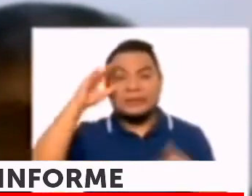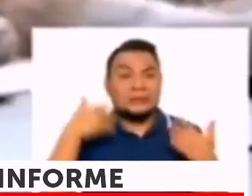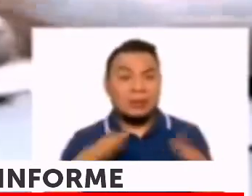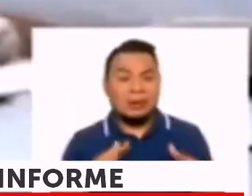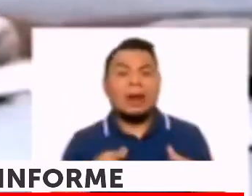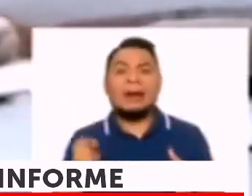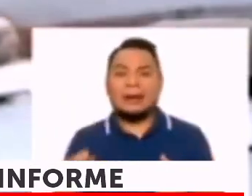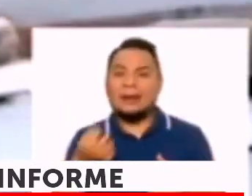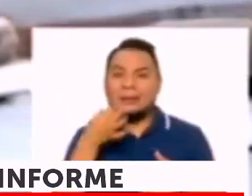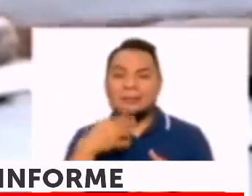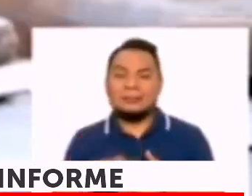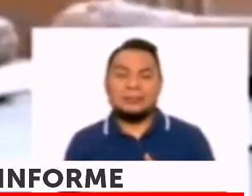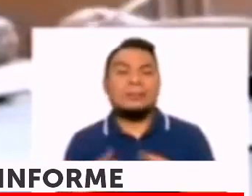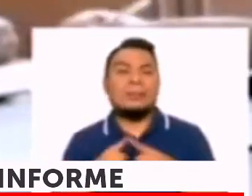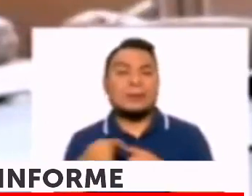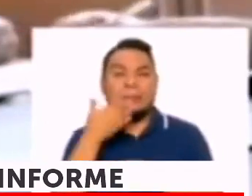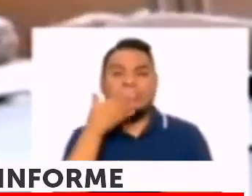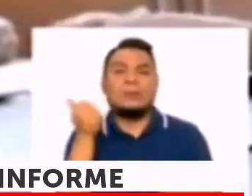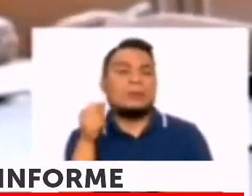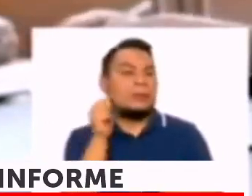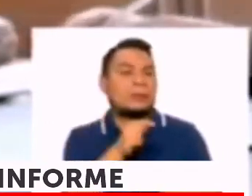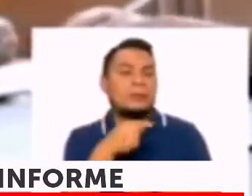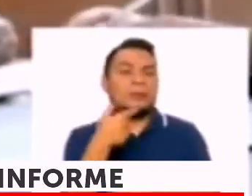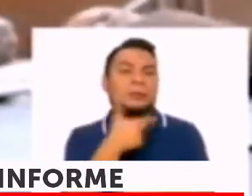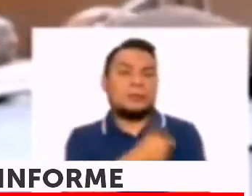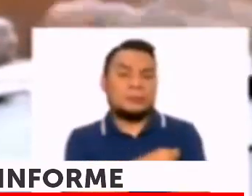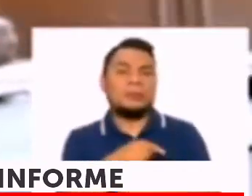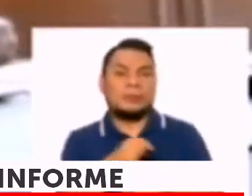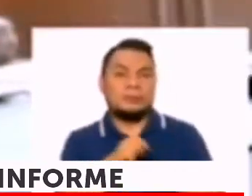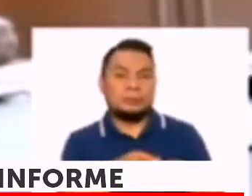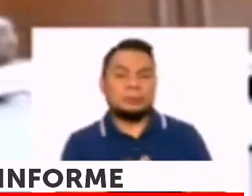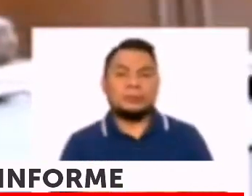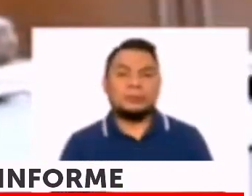replicación en el momento de la enfermedad, para evitar la replicación viral.